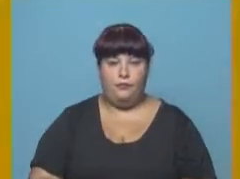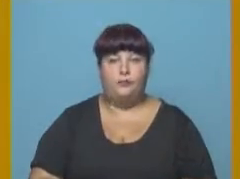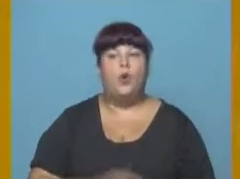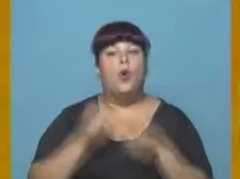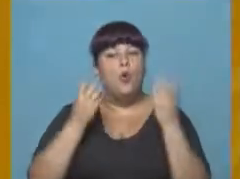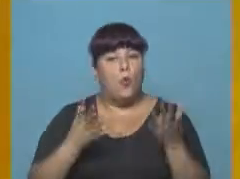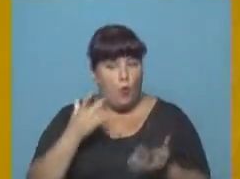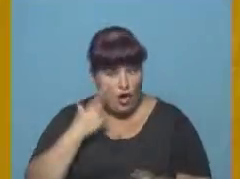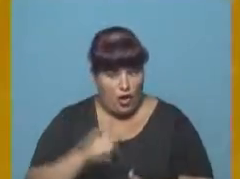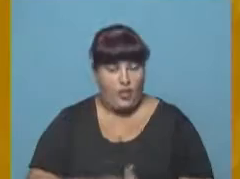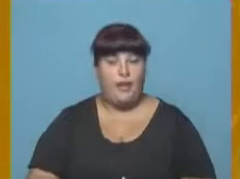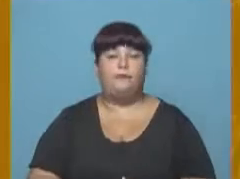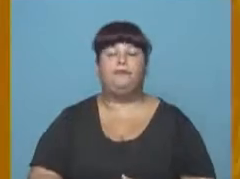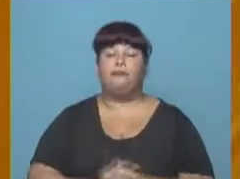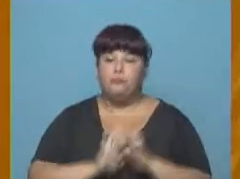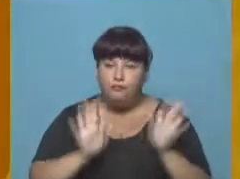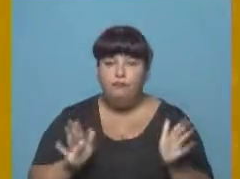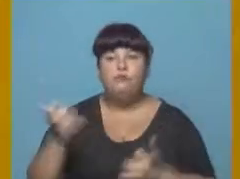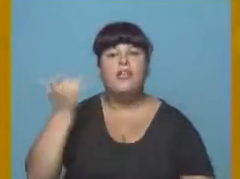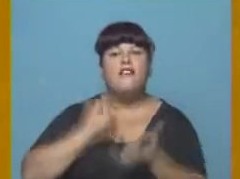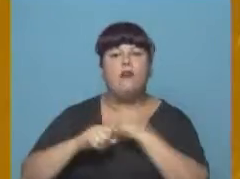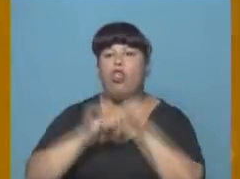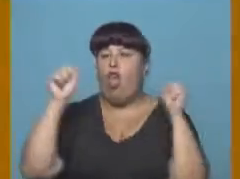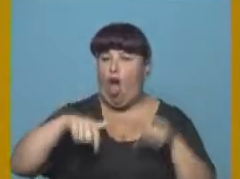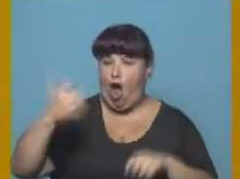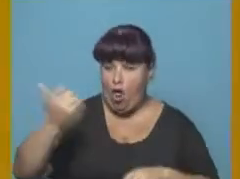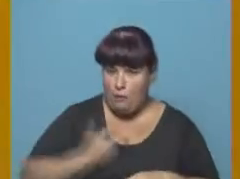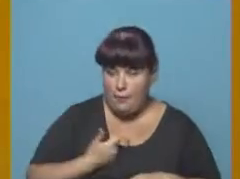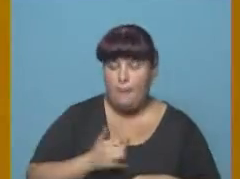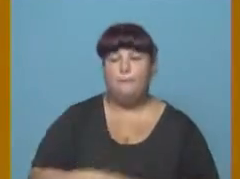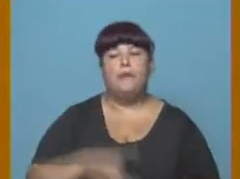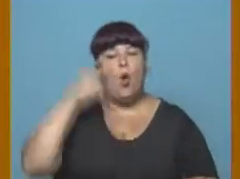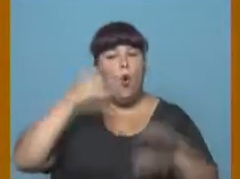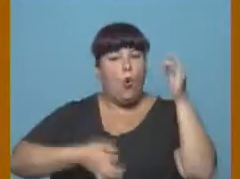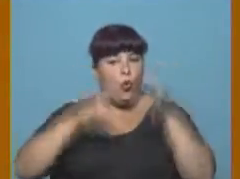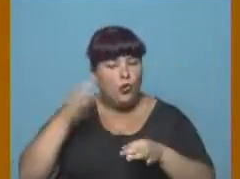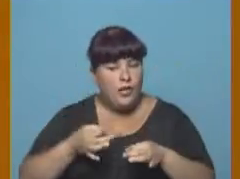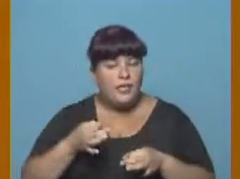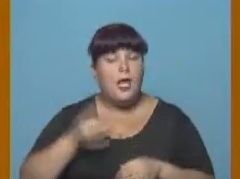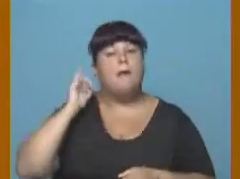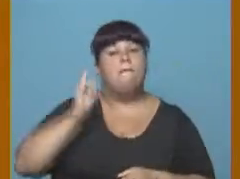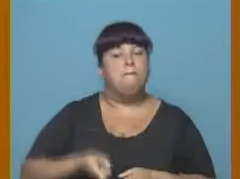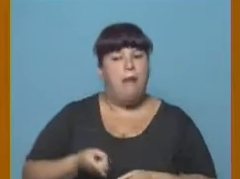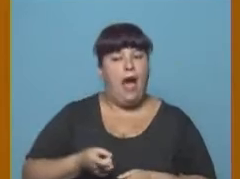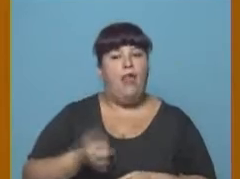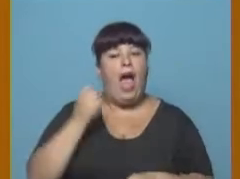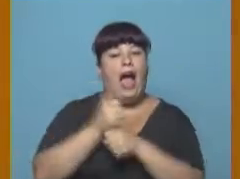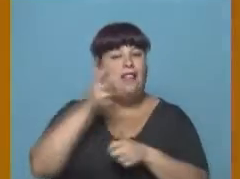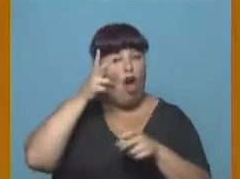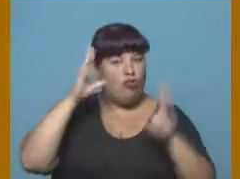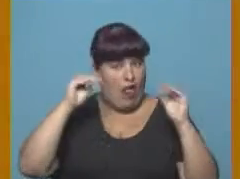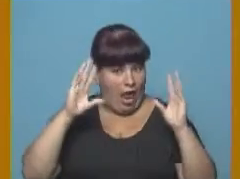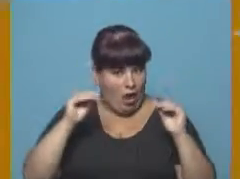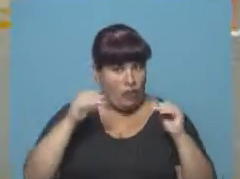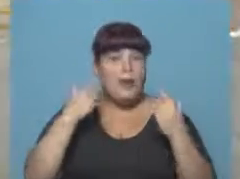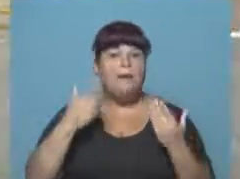Buenos días, Pablo. A ver, una información de último momento. La justicia ha dispuesto hasta las 20 horas